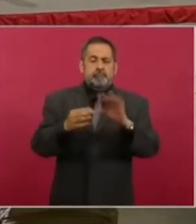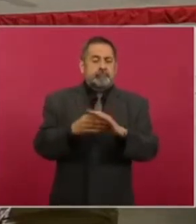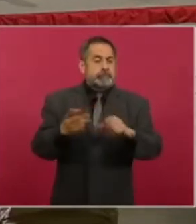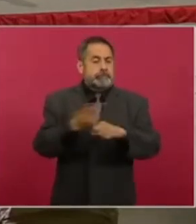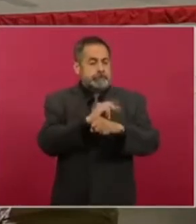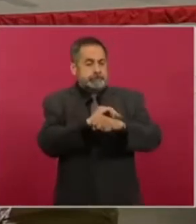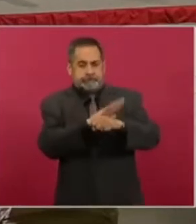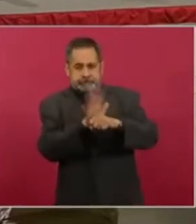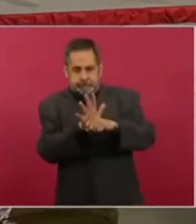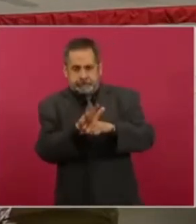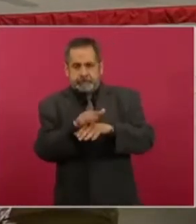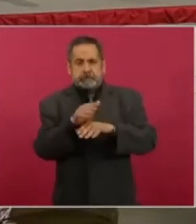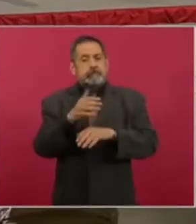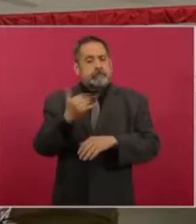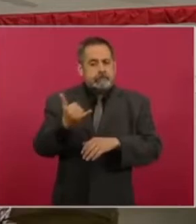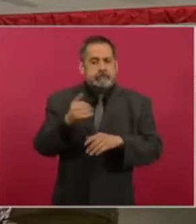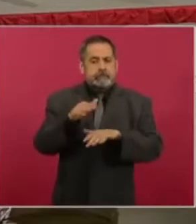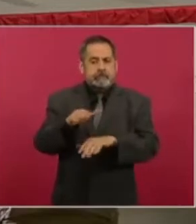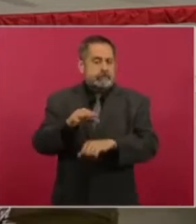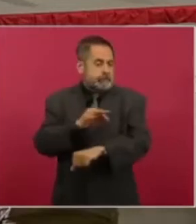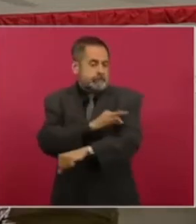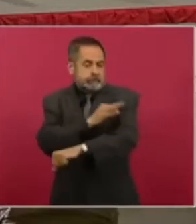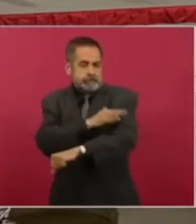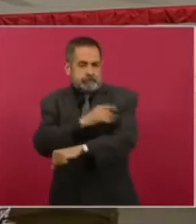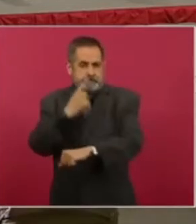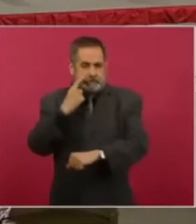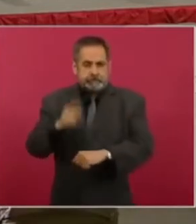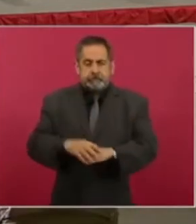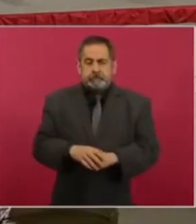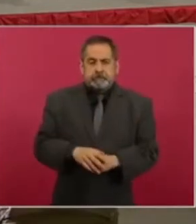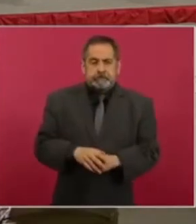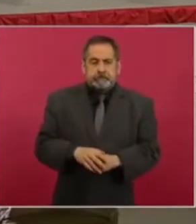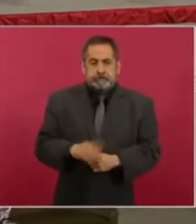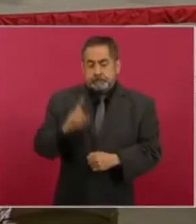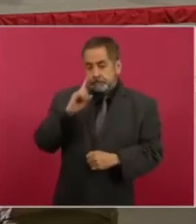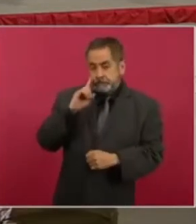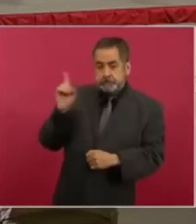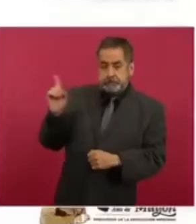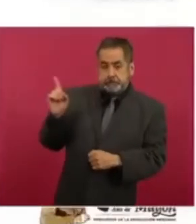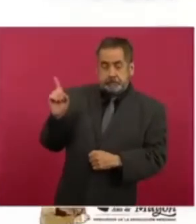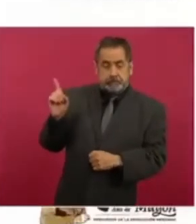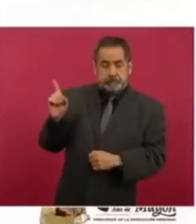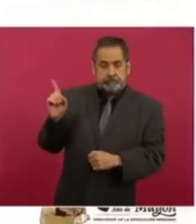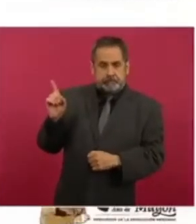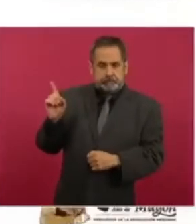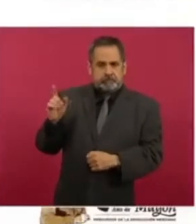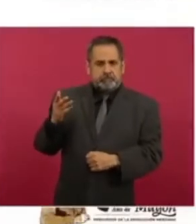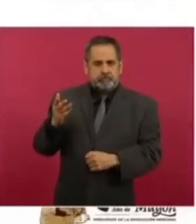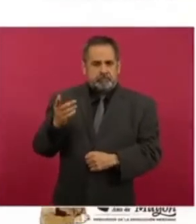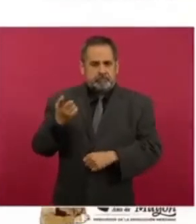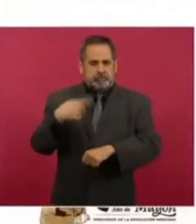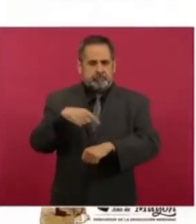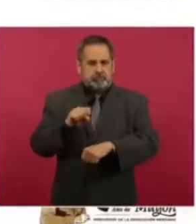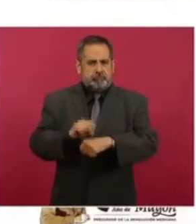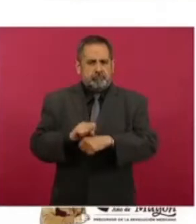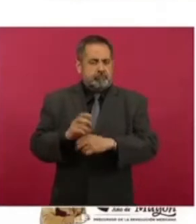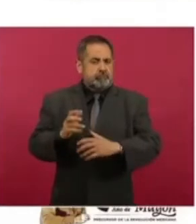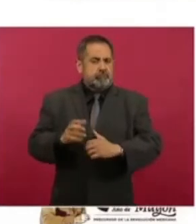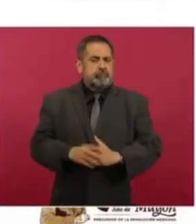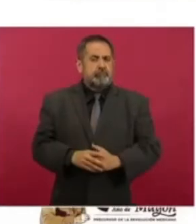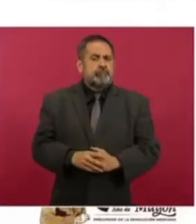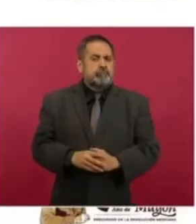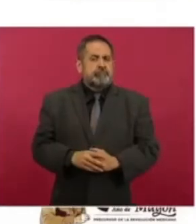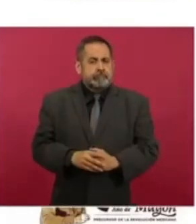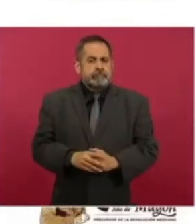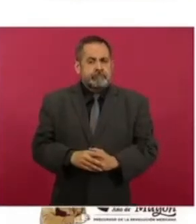y la vacunación. Si vemos la primera imagen, es nuestra curva epidémica de agregación semanal y mostramos que ya